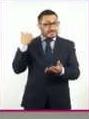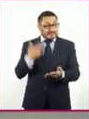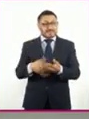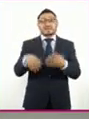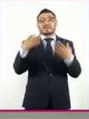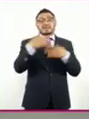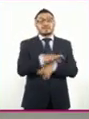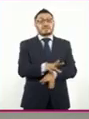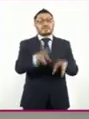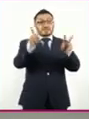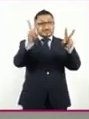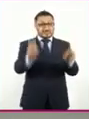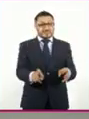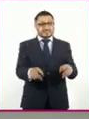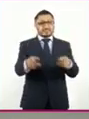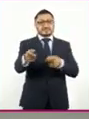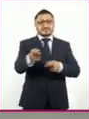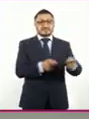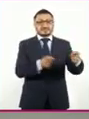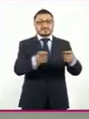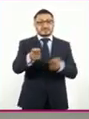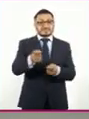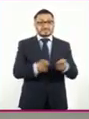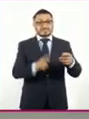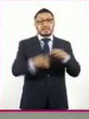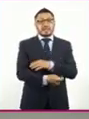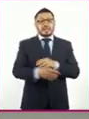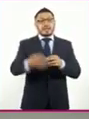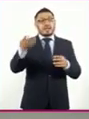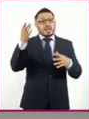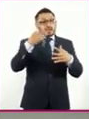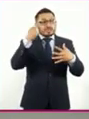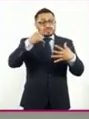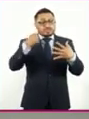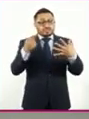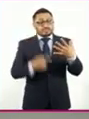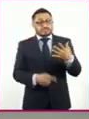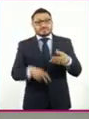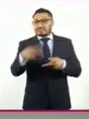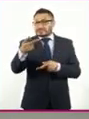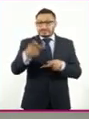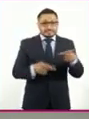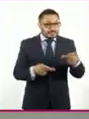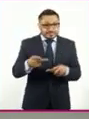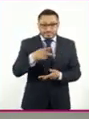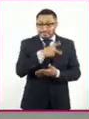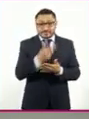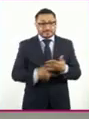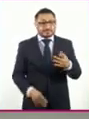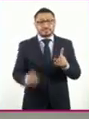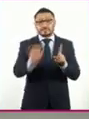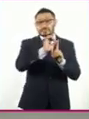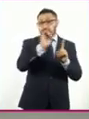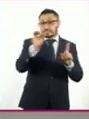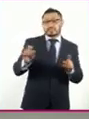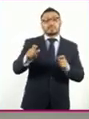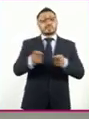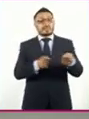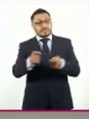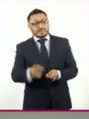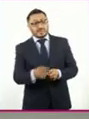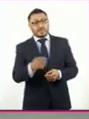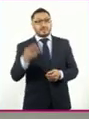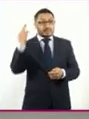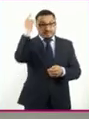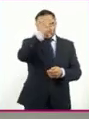hablamos sobre la gestión técnica y los procesos que la conforman. Planeación, organización, control y evaluación de